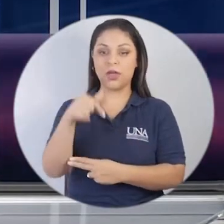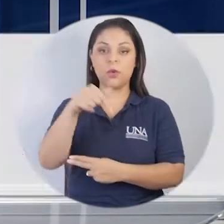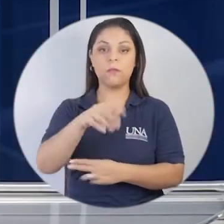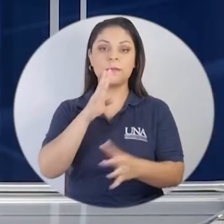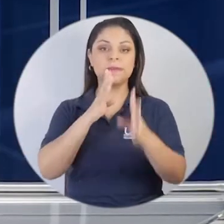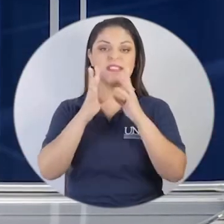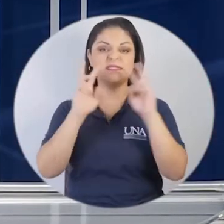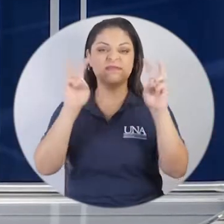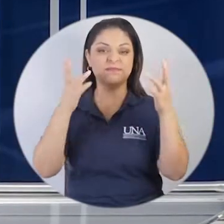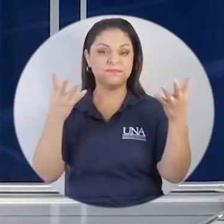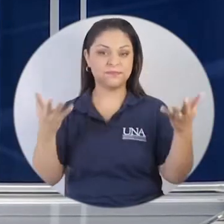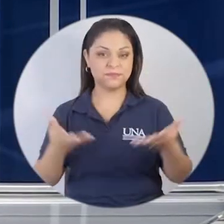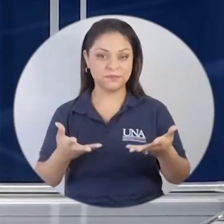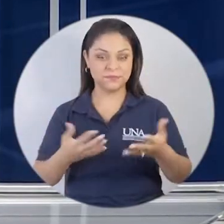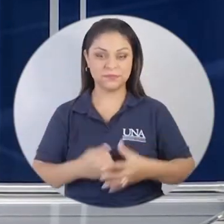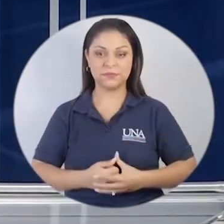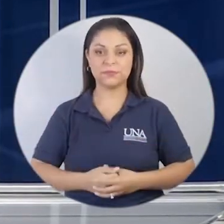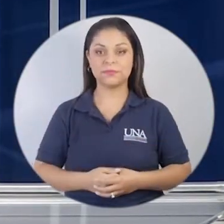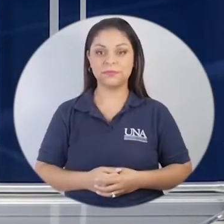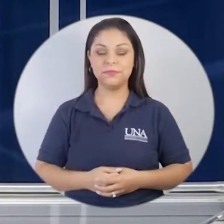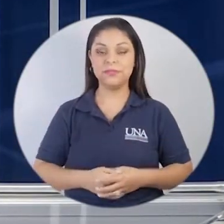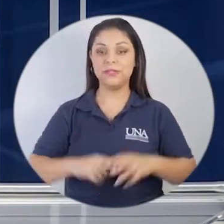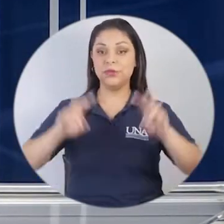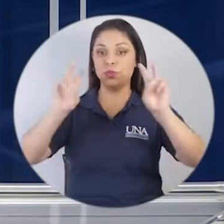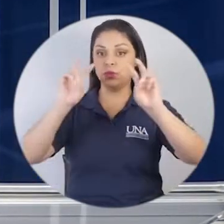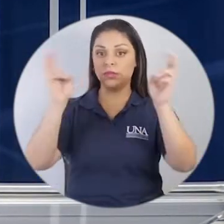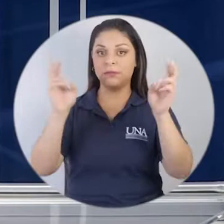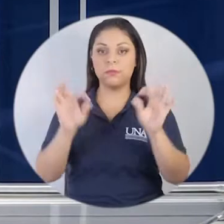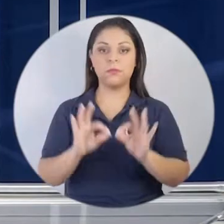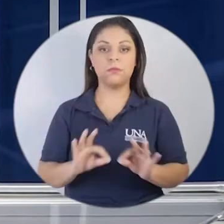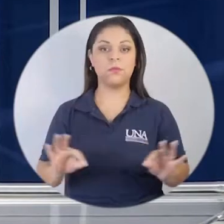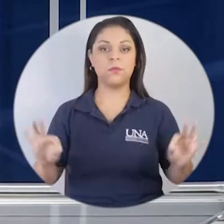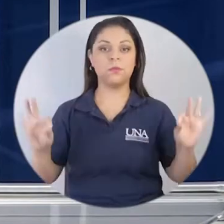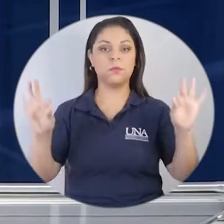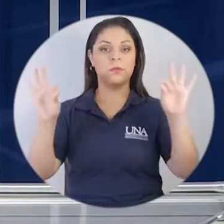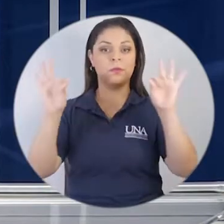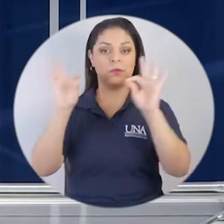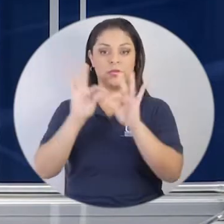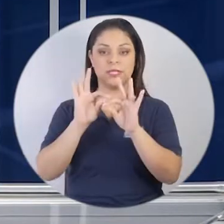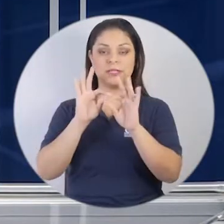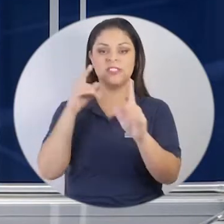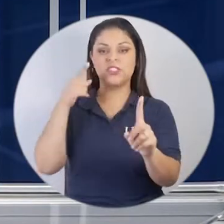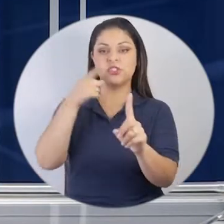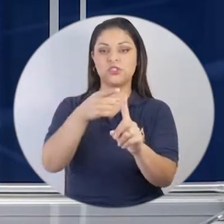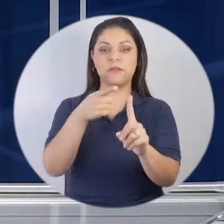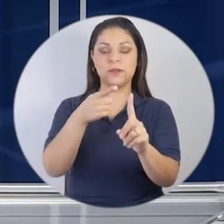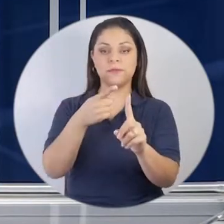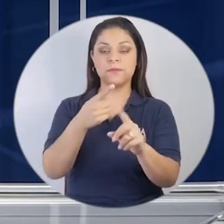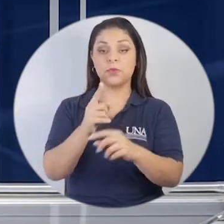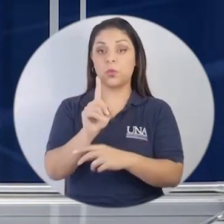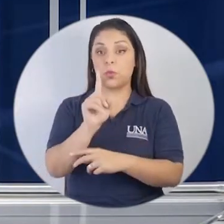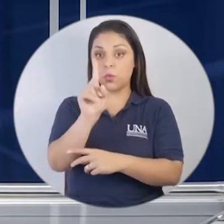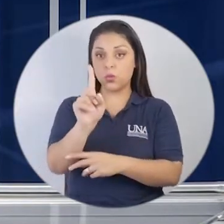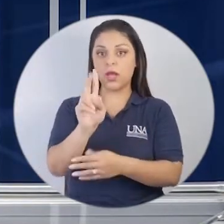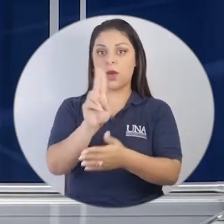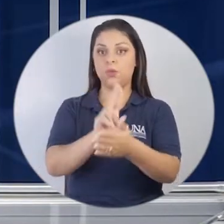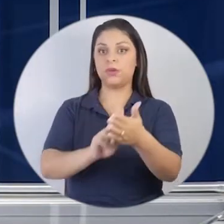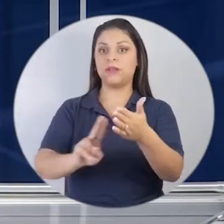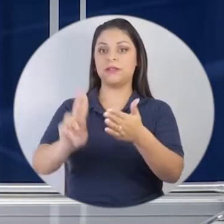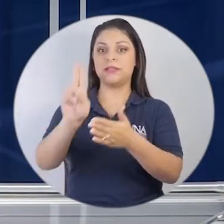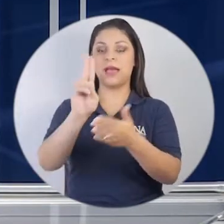y hoy vamos a hablar sobre un tema muy importante que es hacia una universidad